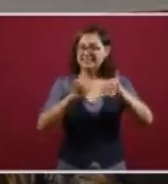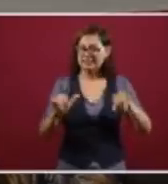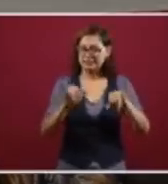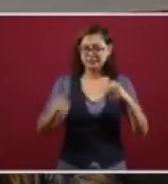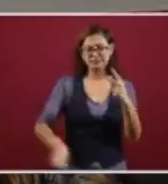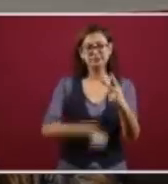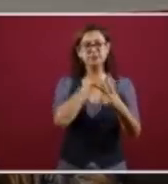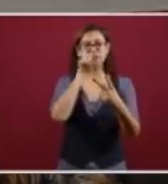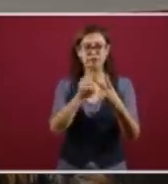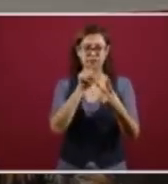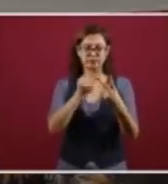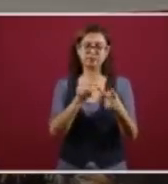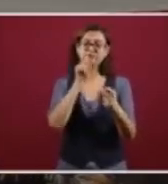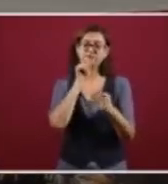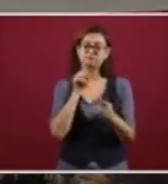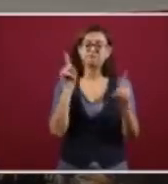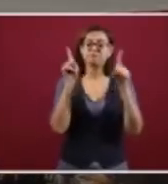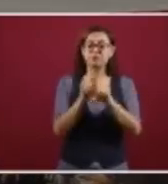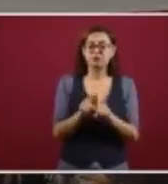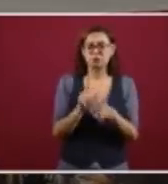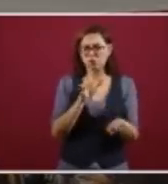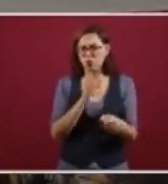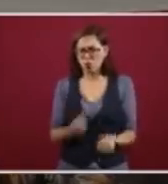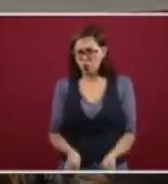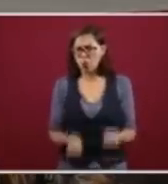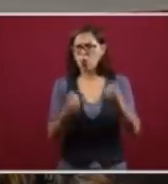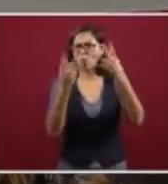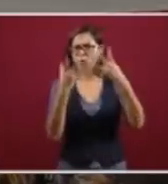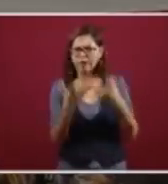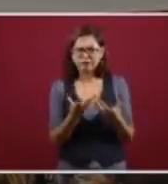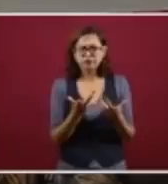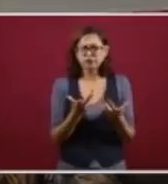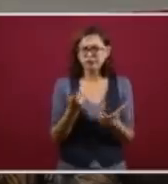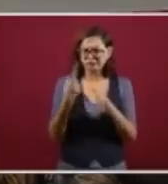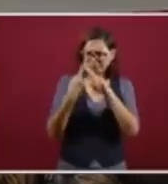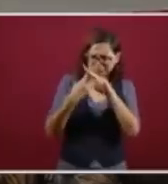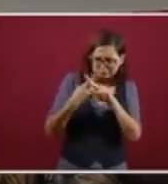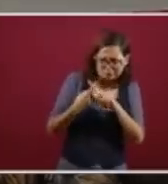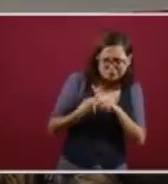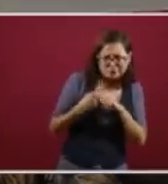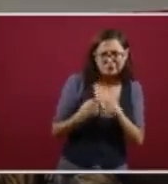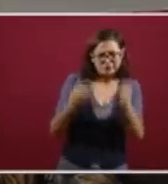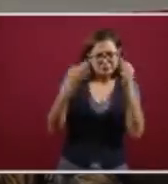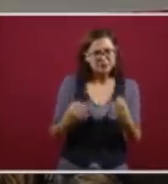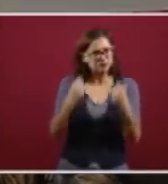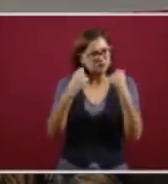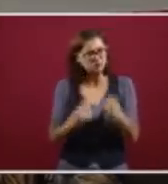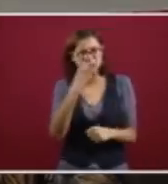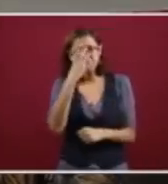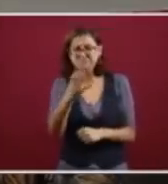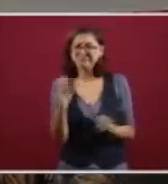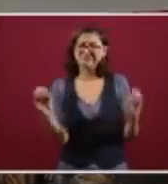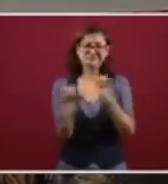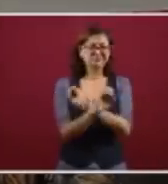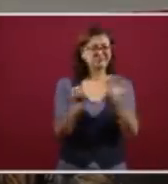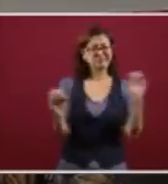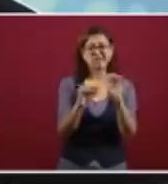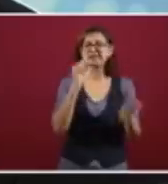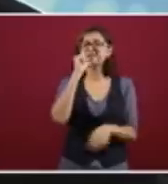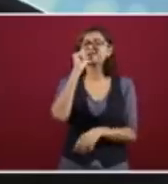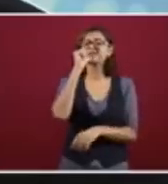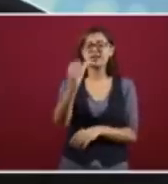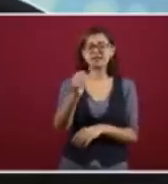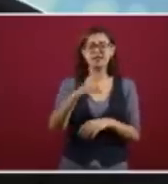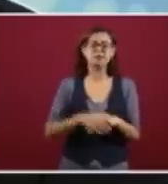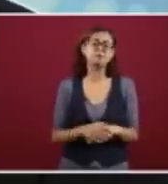también encontramos que no había números certeros que nos permitieran conocer la magnitud del desastre. Por dar un ejemplo,